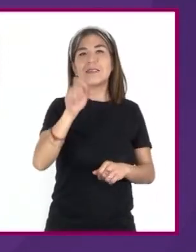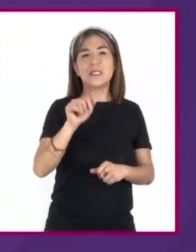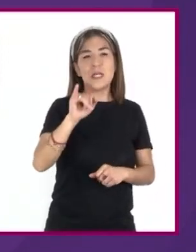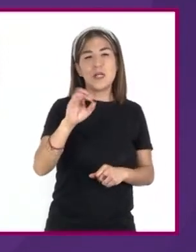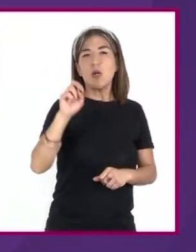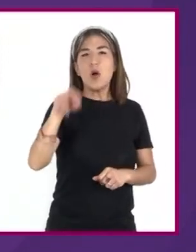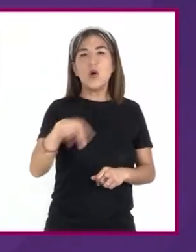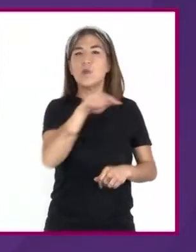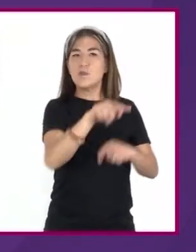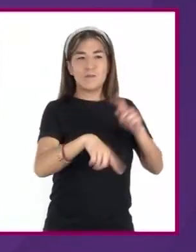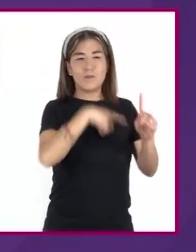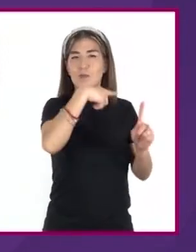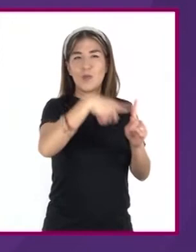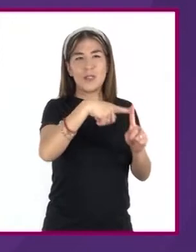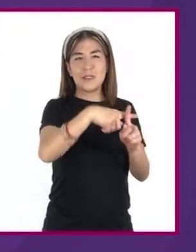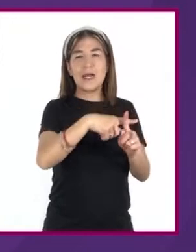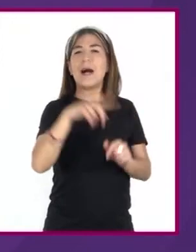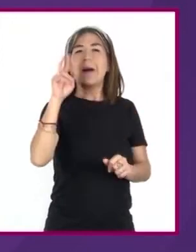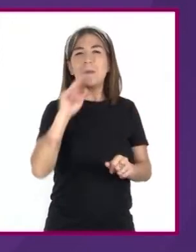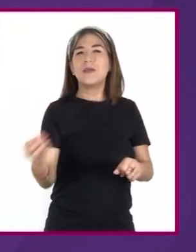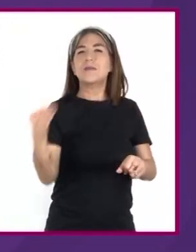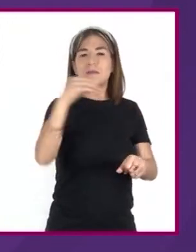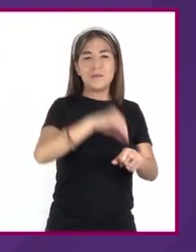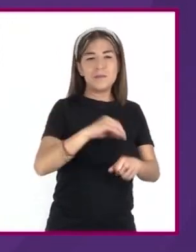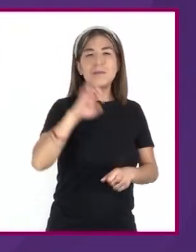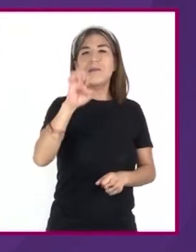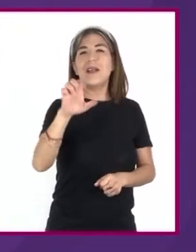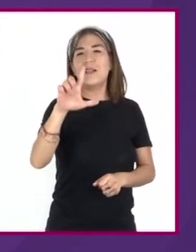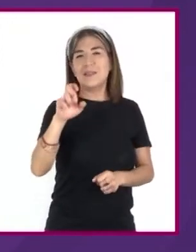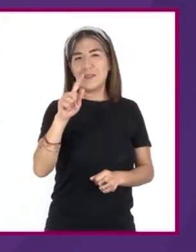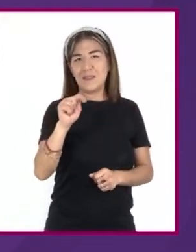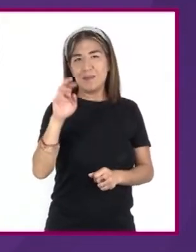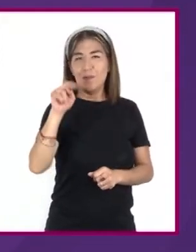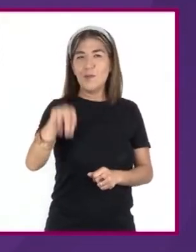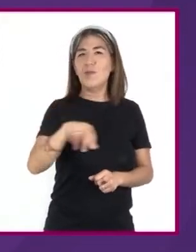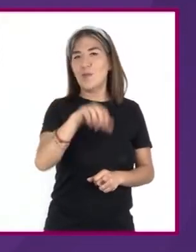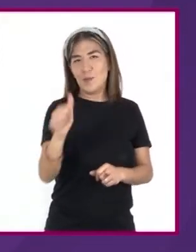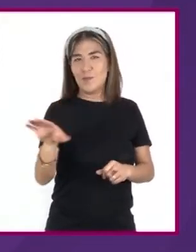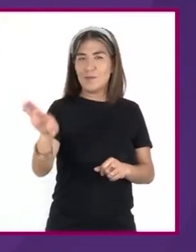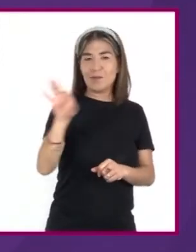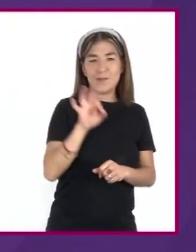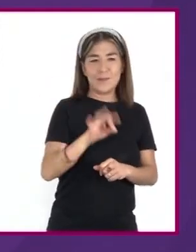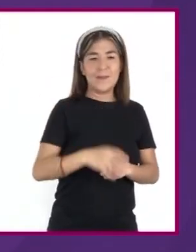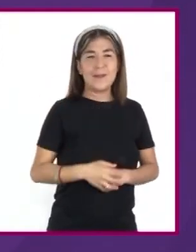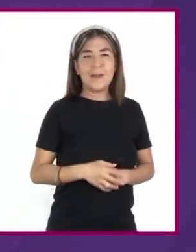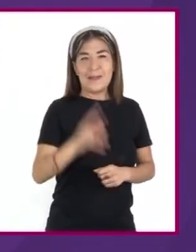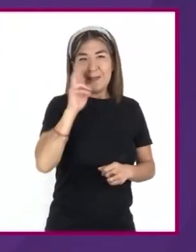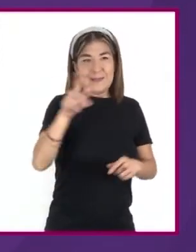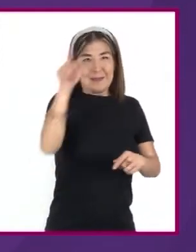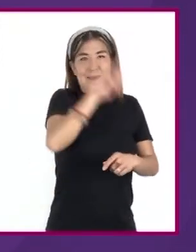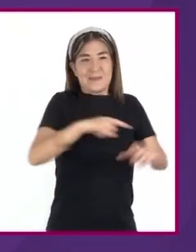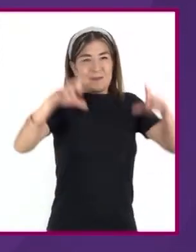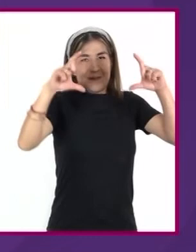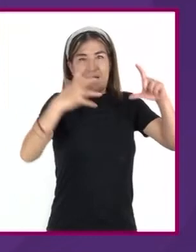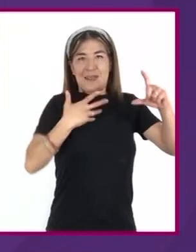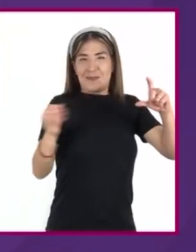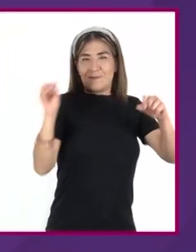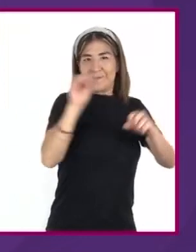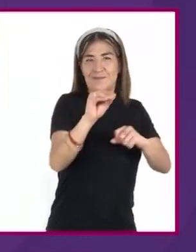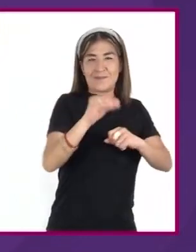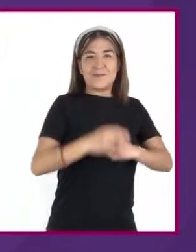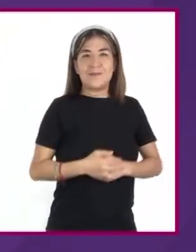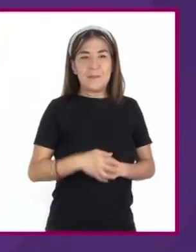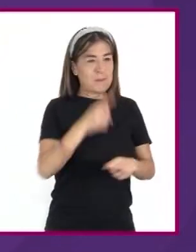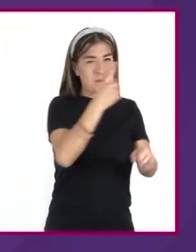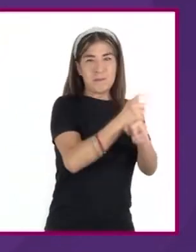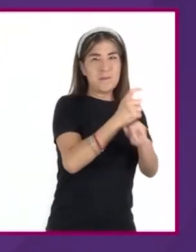tenga una carga positiva, vamos a agregar un electrón más. Vieron que ya entró en la siguiente órbita, ya no en la